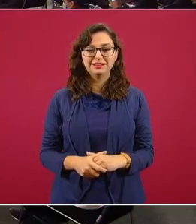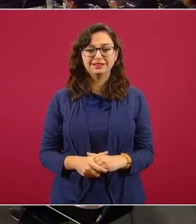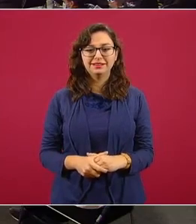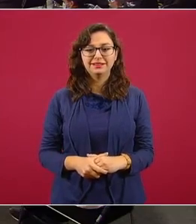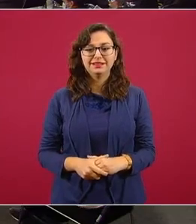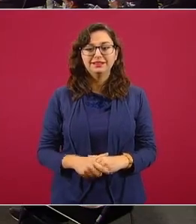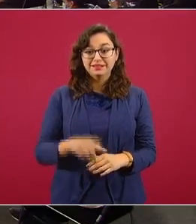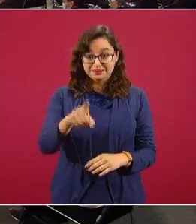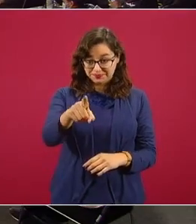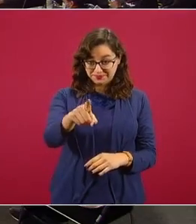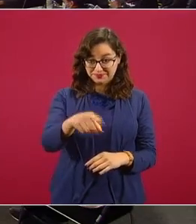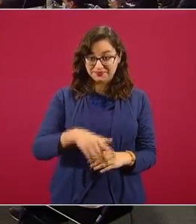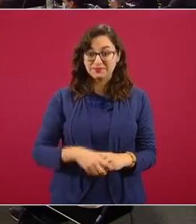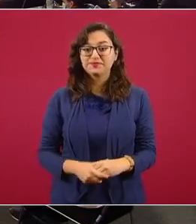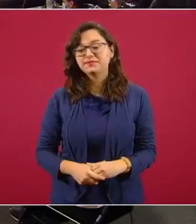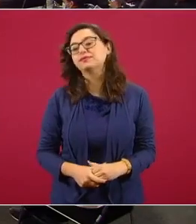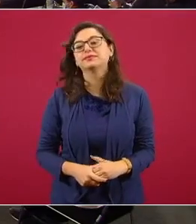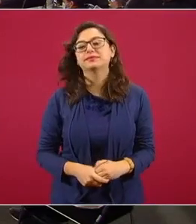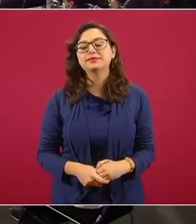¿tú? ¿Sí?